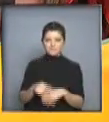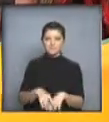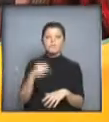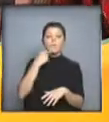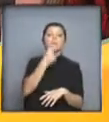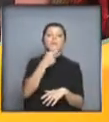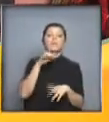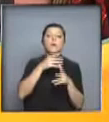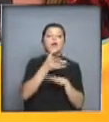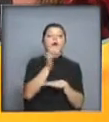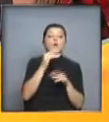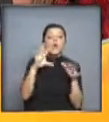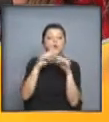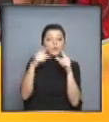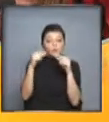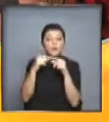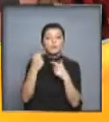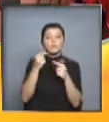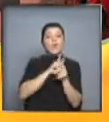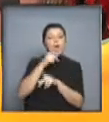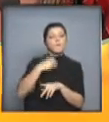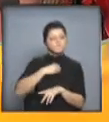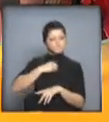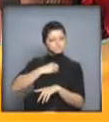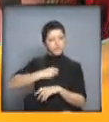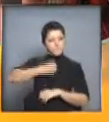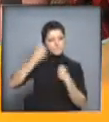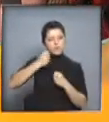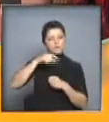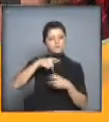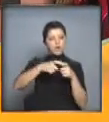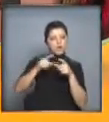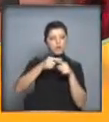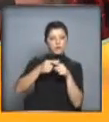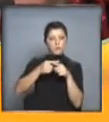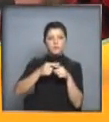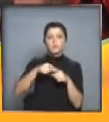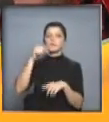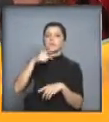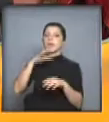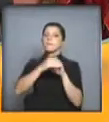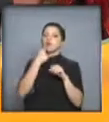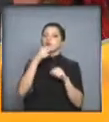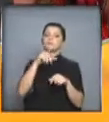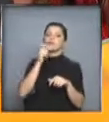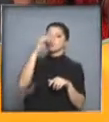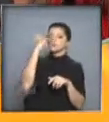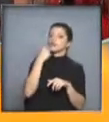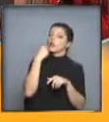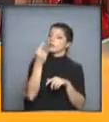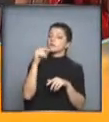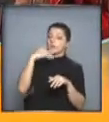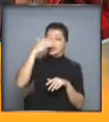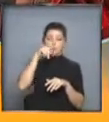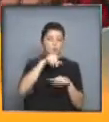Yo te lo pregunto así. ¿Cuántos realmente lo hacen porque tienen amor y porque tienen pasión por militar? Contestá, ¿y cuántos y no lo hacen la tribuna, porque tienen cosas a cambio de? ¿Cómo? Es que lo que